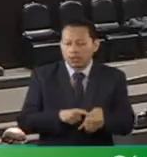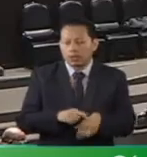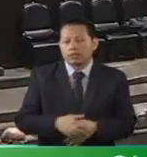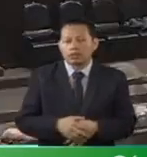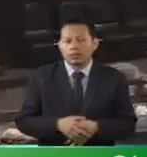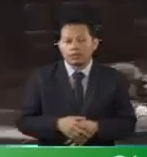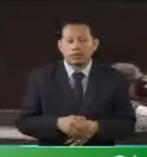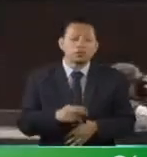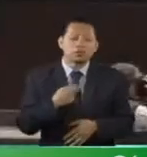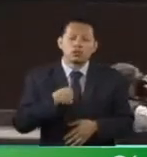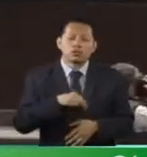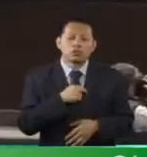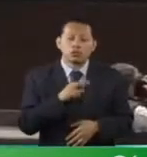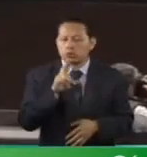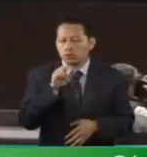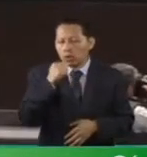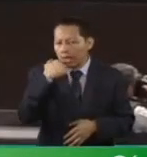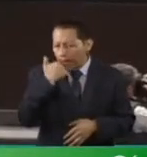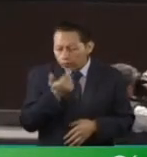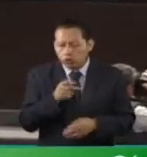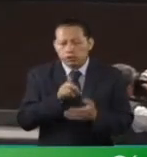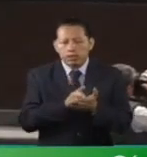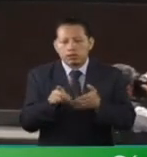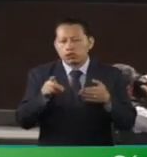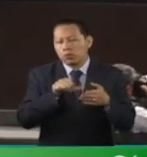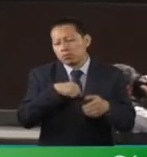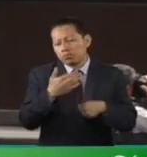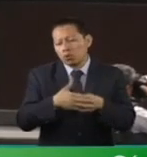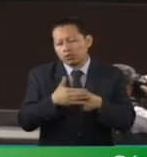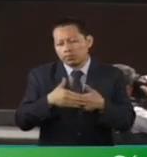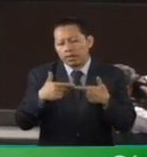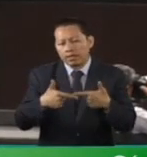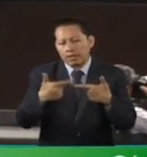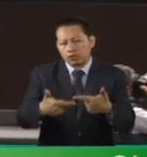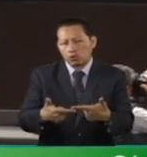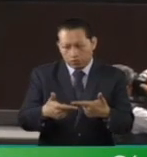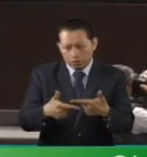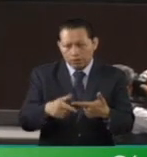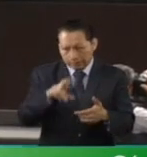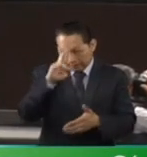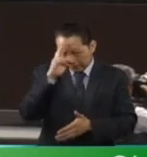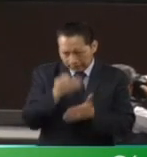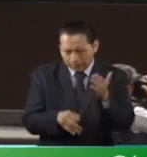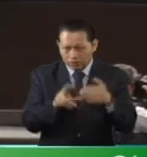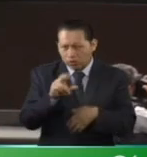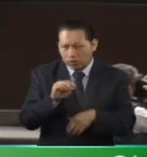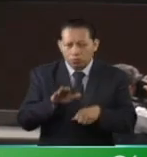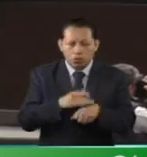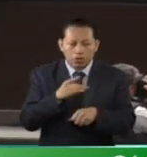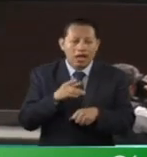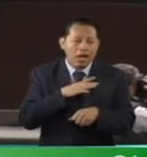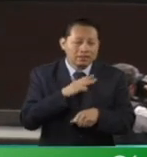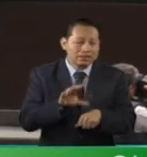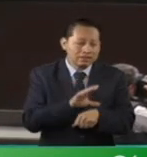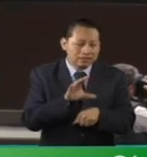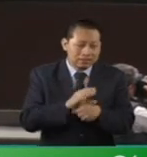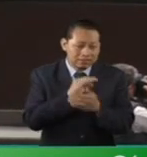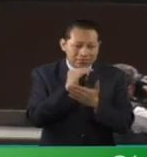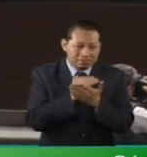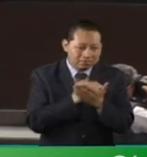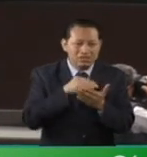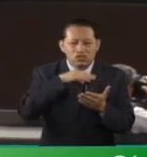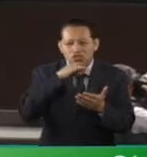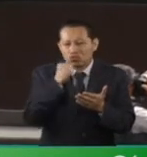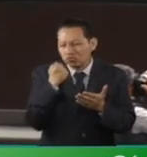no estamos dispuestos a sacrificar los derechos de las próximas generaciones por defender un sector eléctrico menos eficiente y más